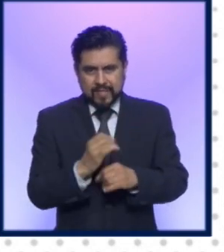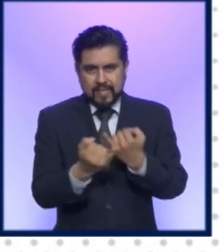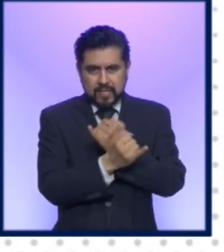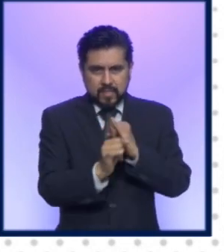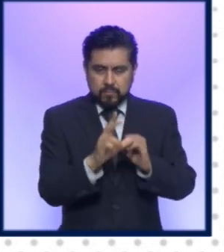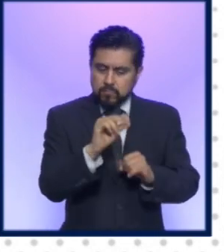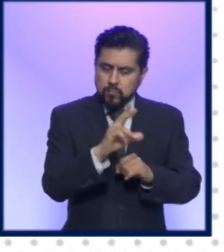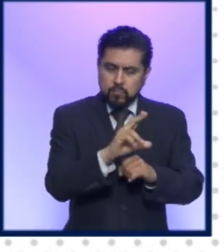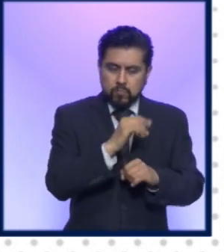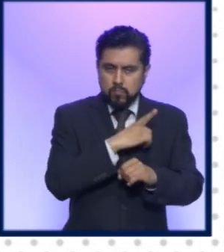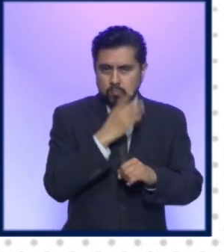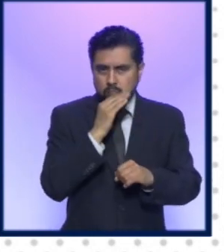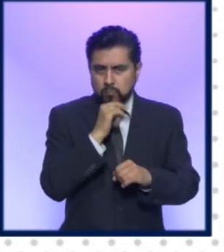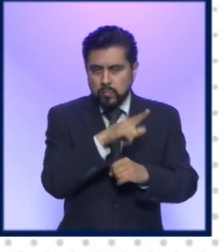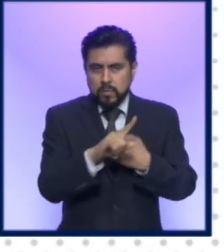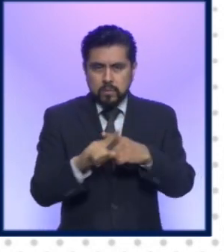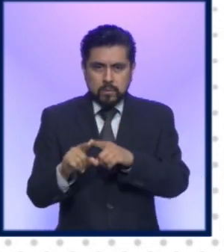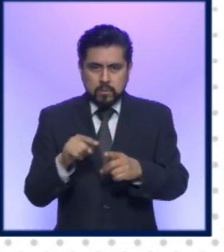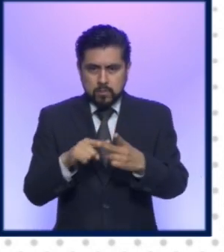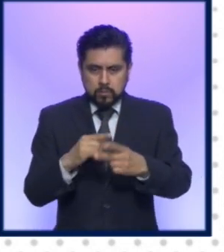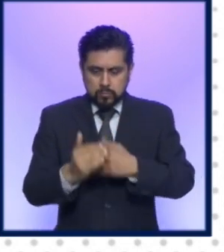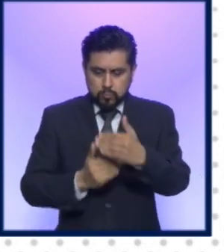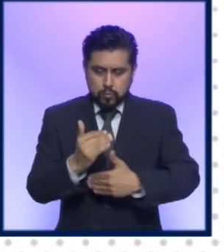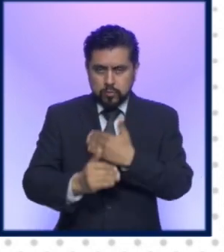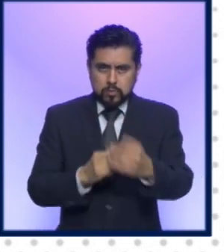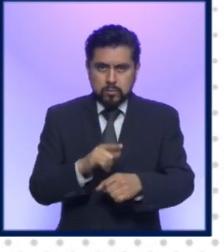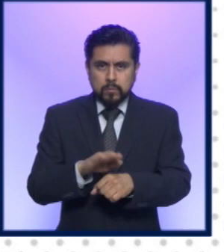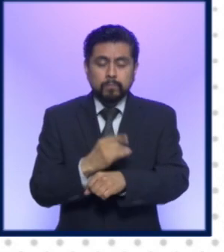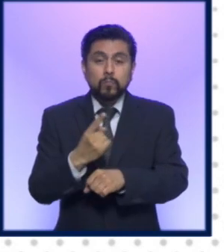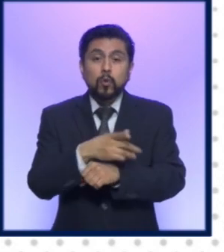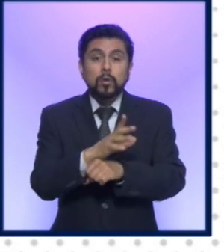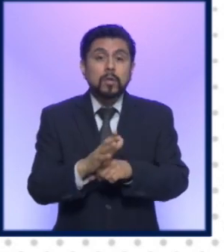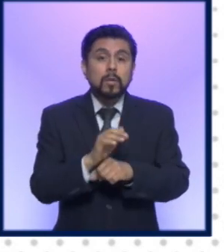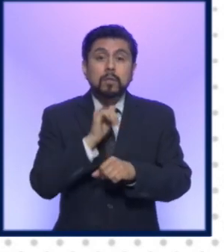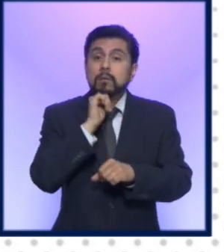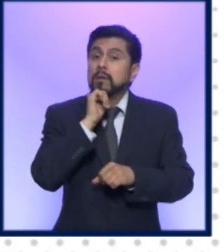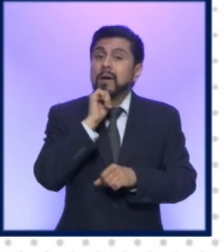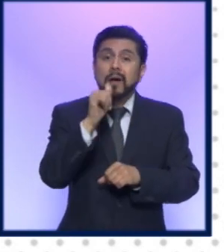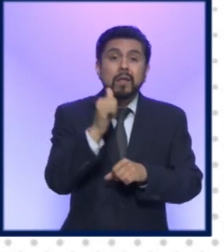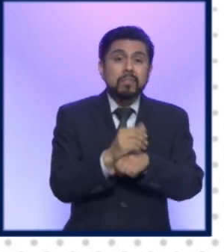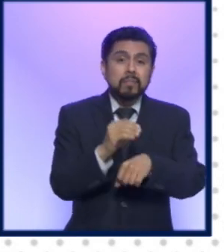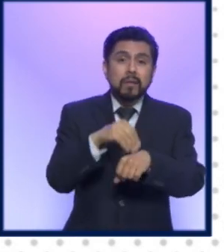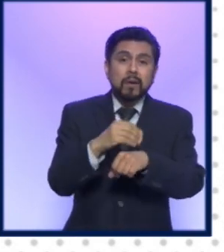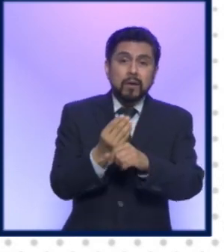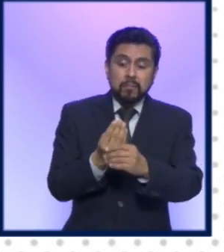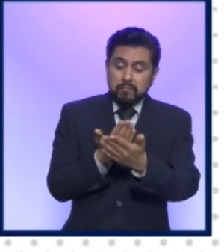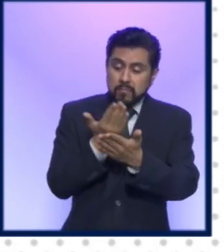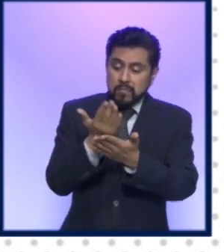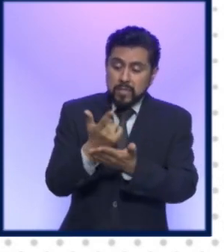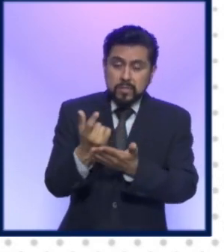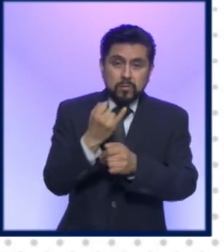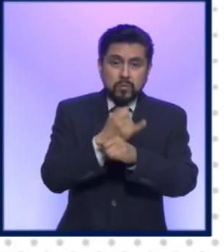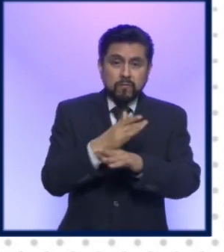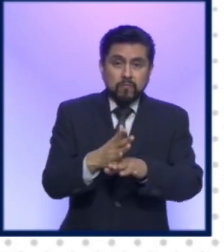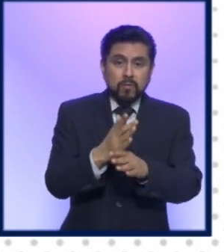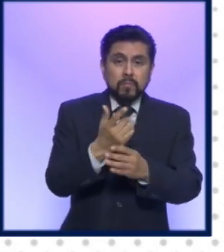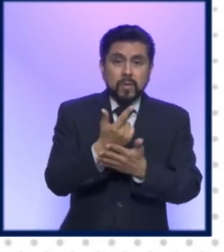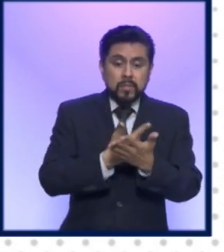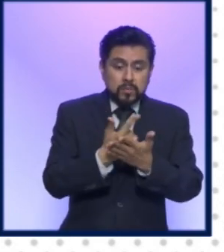procesos subsecuentes en dos procesos subsecuentes derivado de la omisión de presentar su informe de gastos